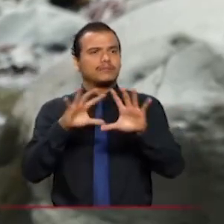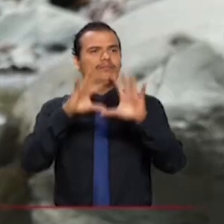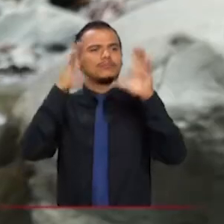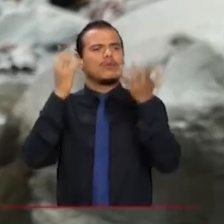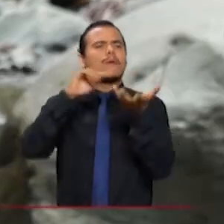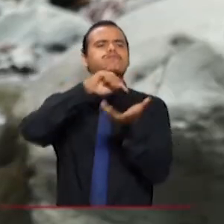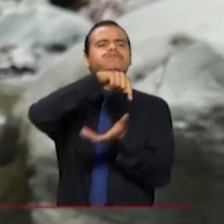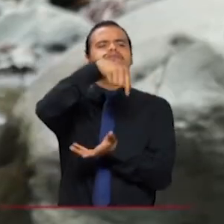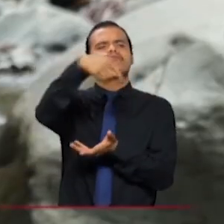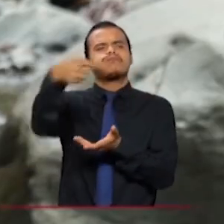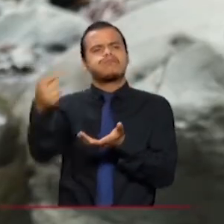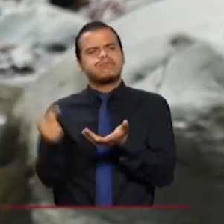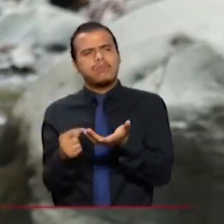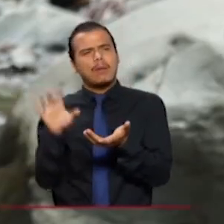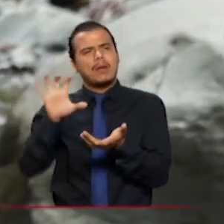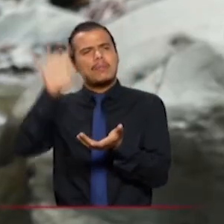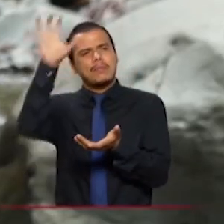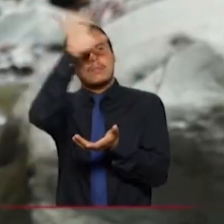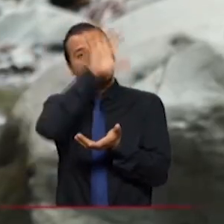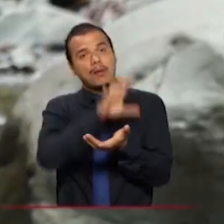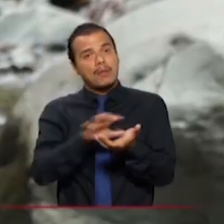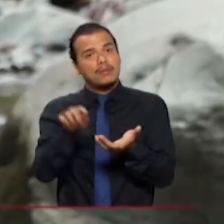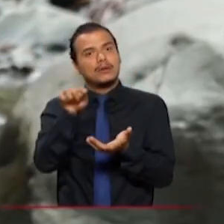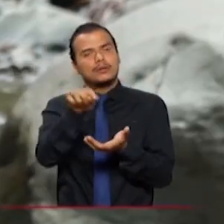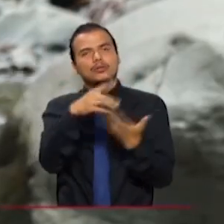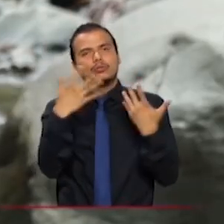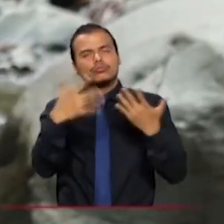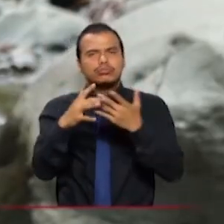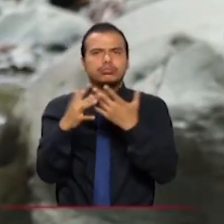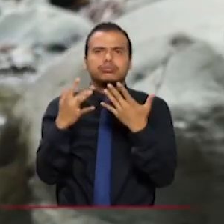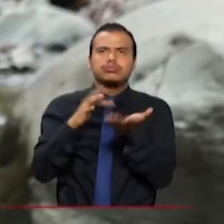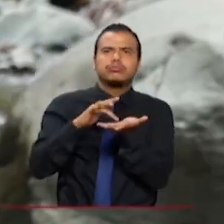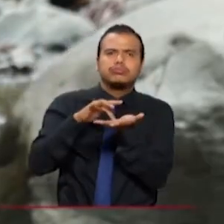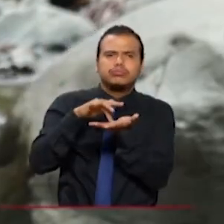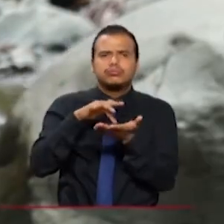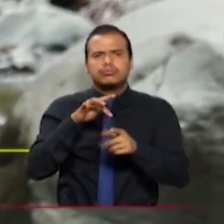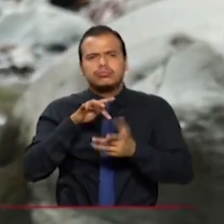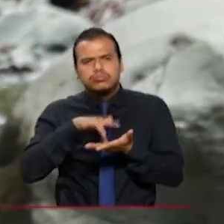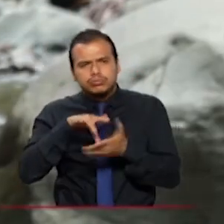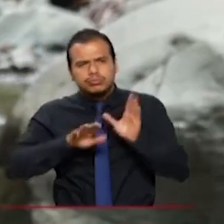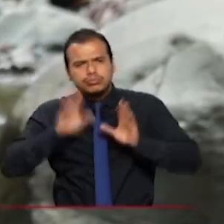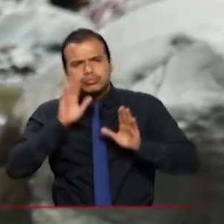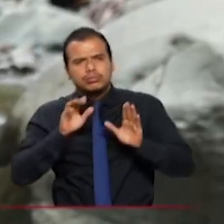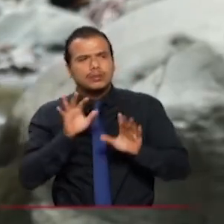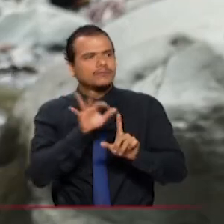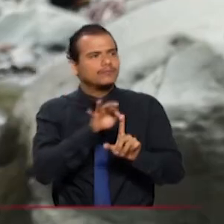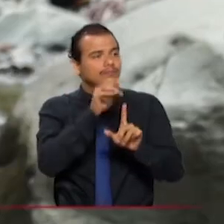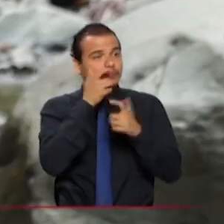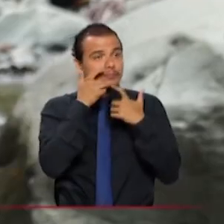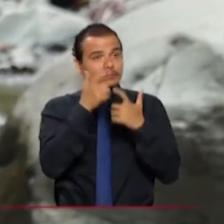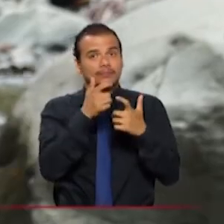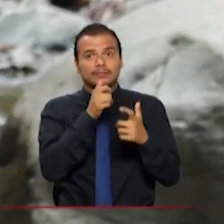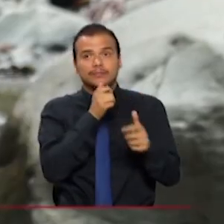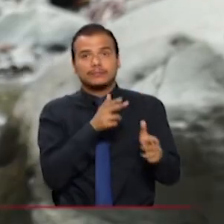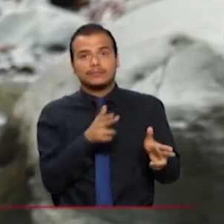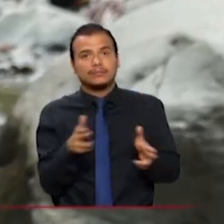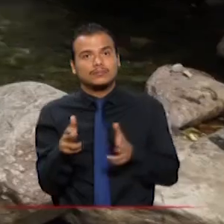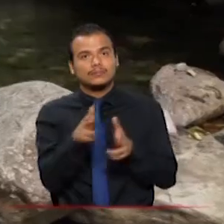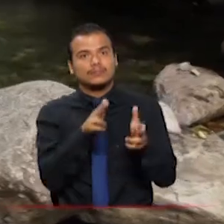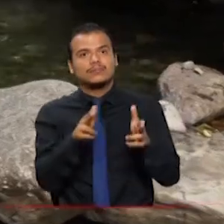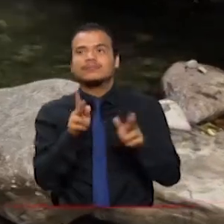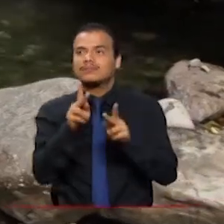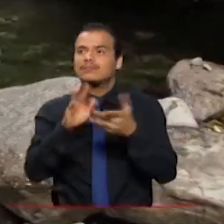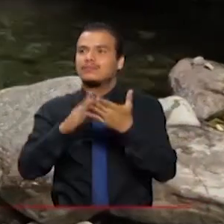participando diferentes países de todo el mundo que han seleccionado sus ríos más llamativos para